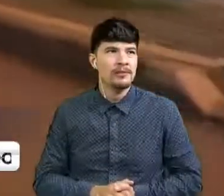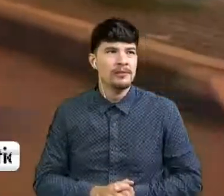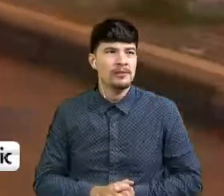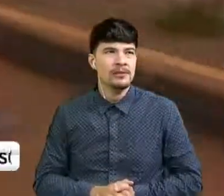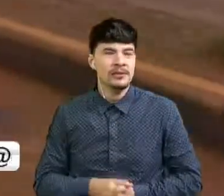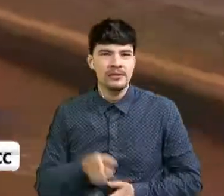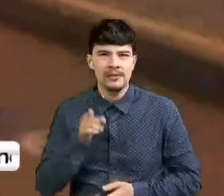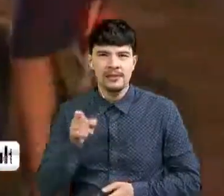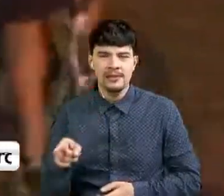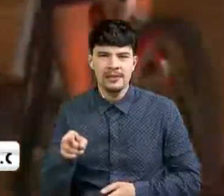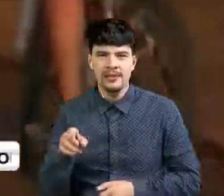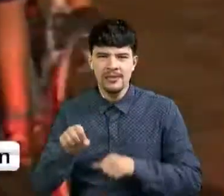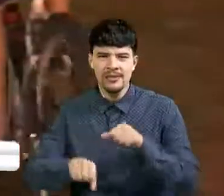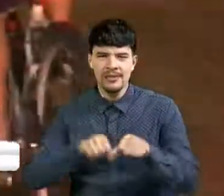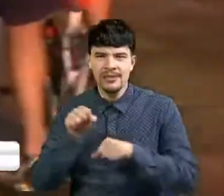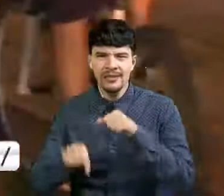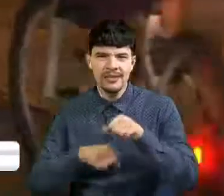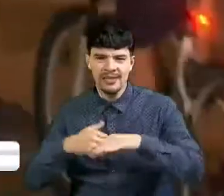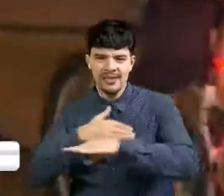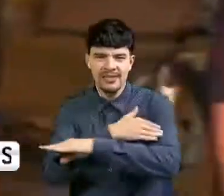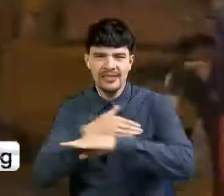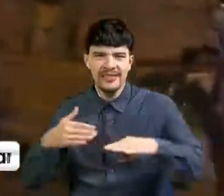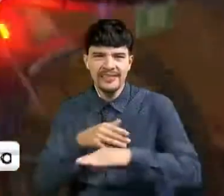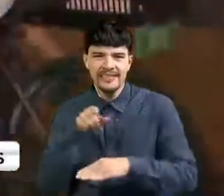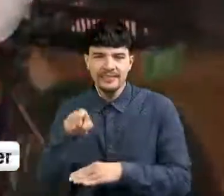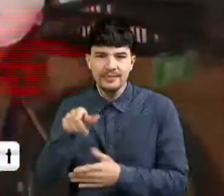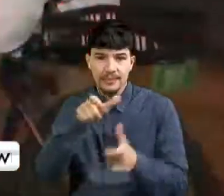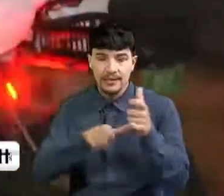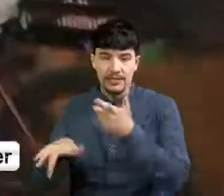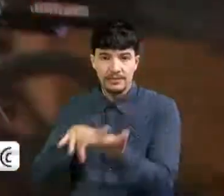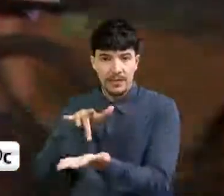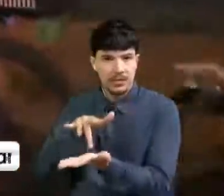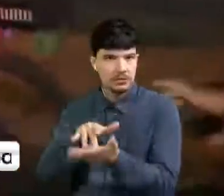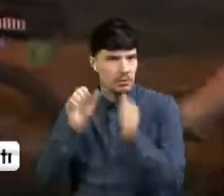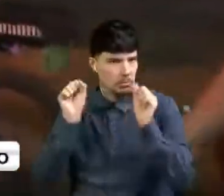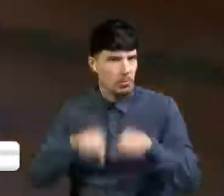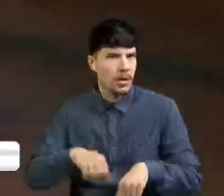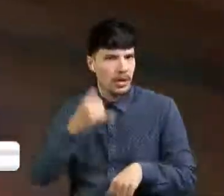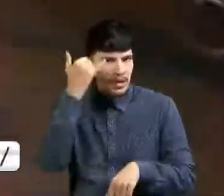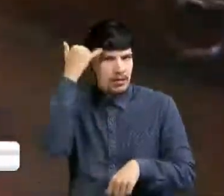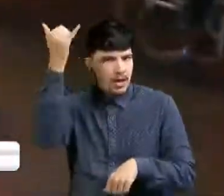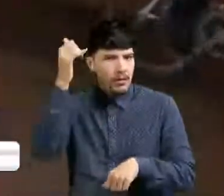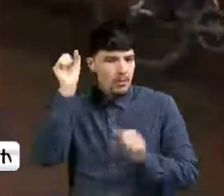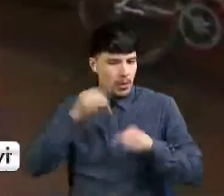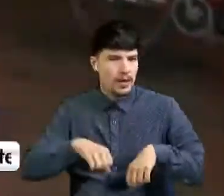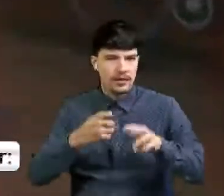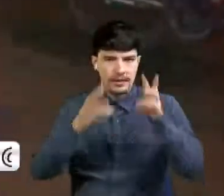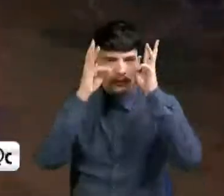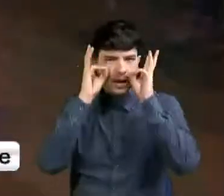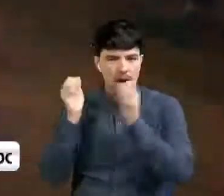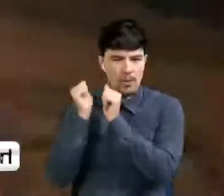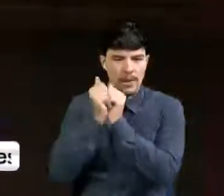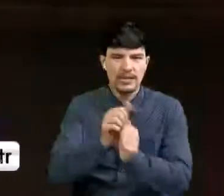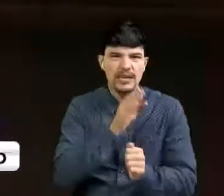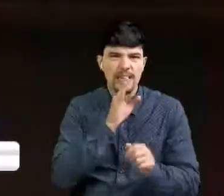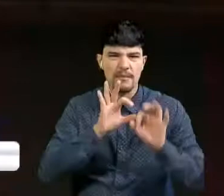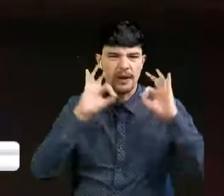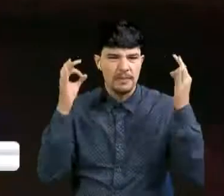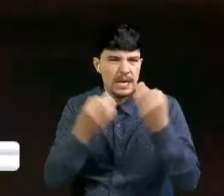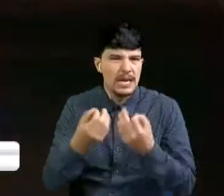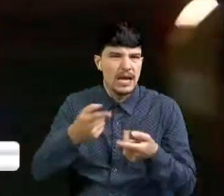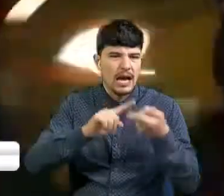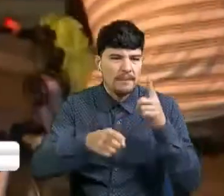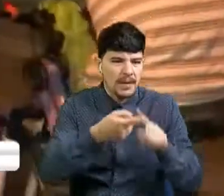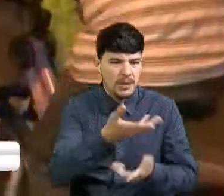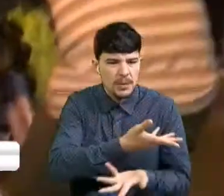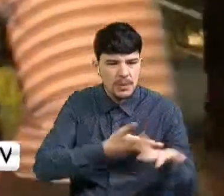la ciclorruta dejó que sus participantes tuvieran una buena excusa para disfrazarse en compañía de familiares y amigos,